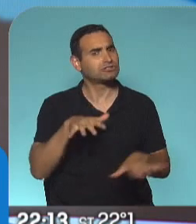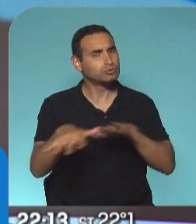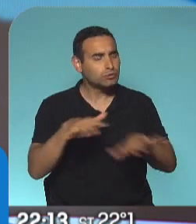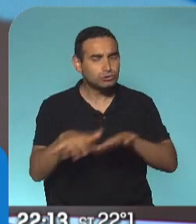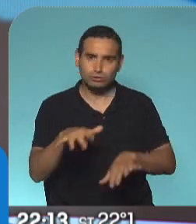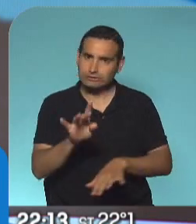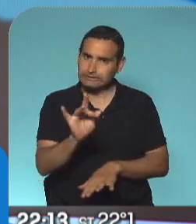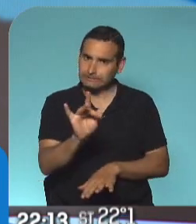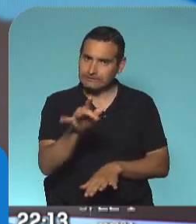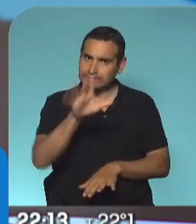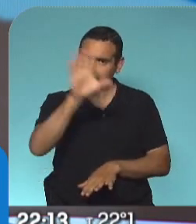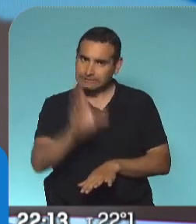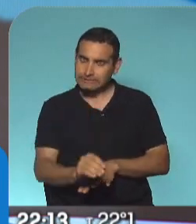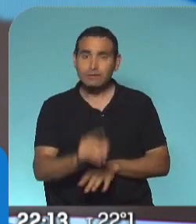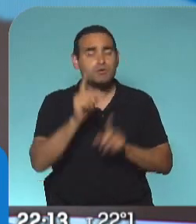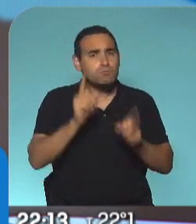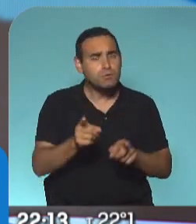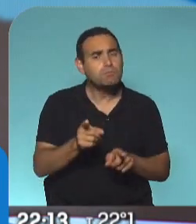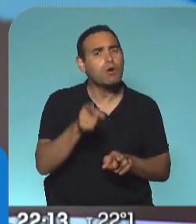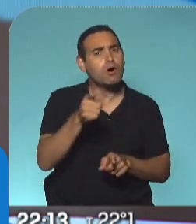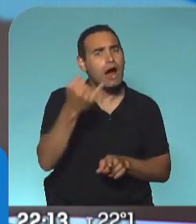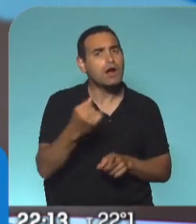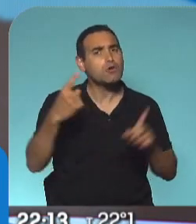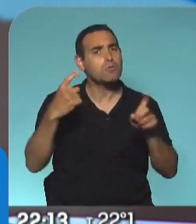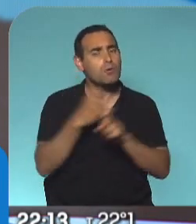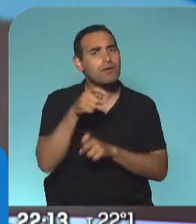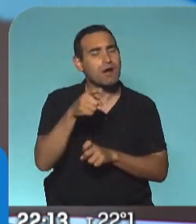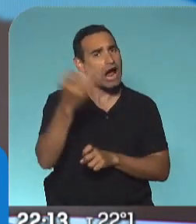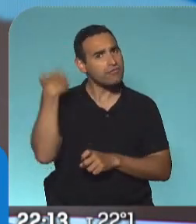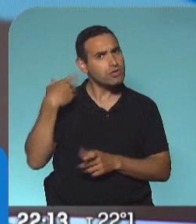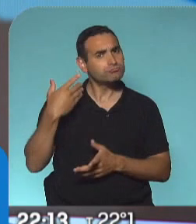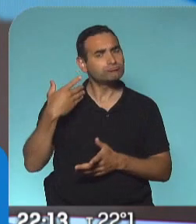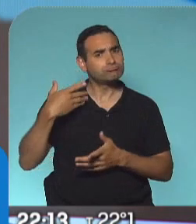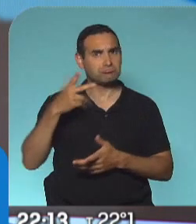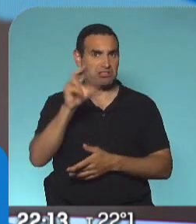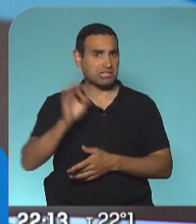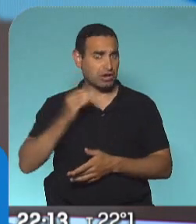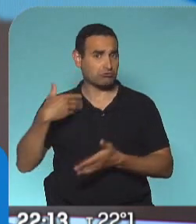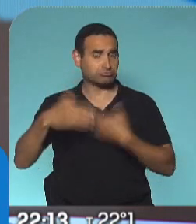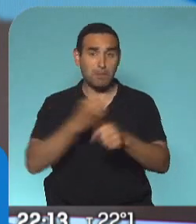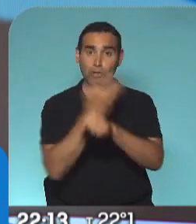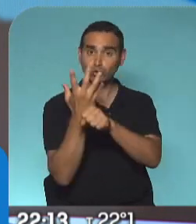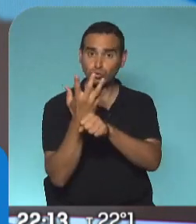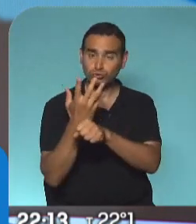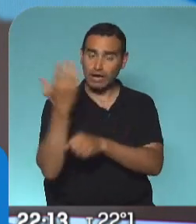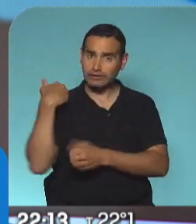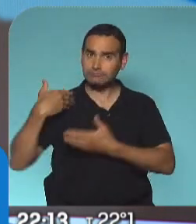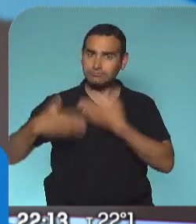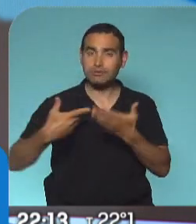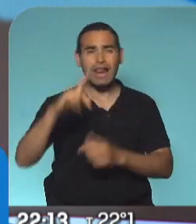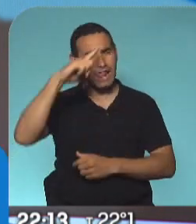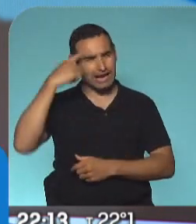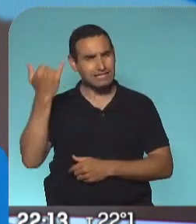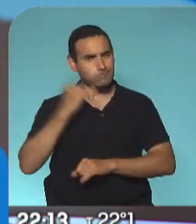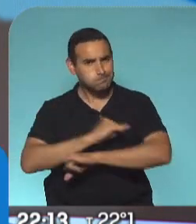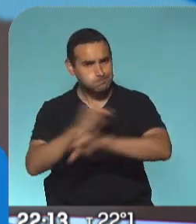turbulencia en la región y por otro lado pone en cuestión uno de los grandes avances de Sudamérica en los últimos 30 años, que es el Mercosur. Ya Lacalle Pou